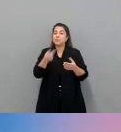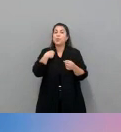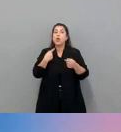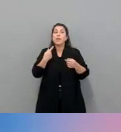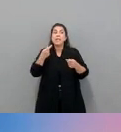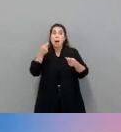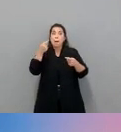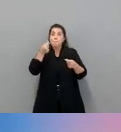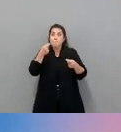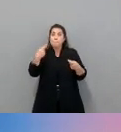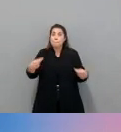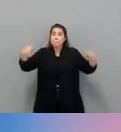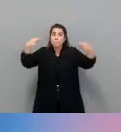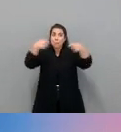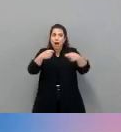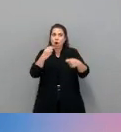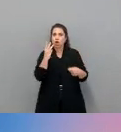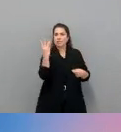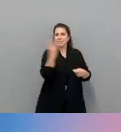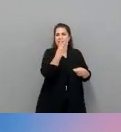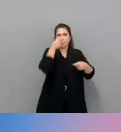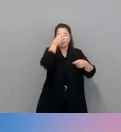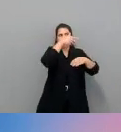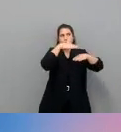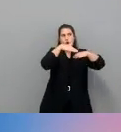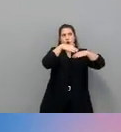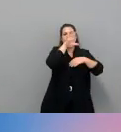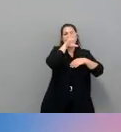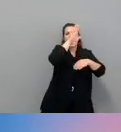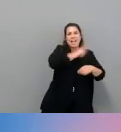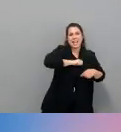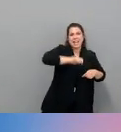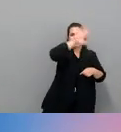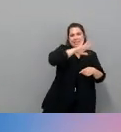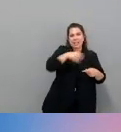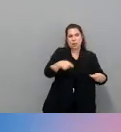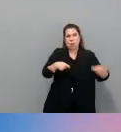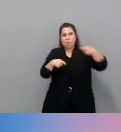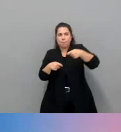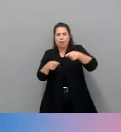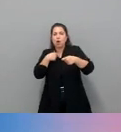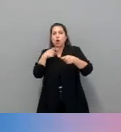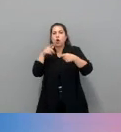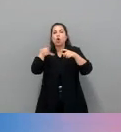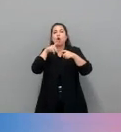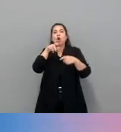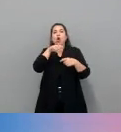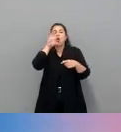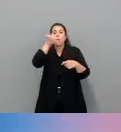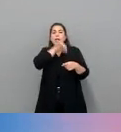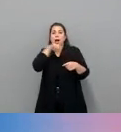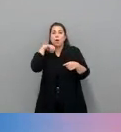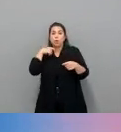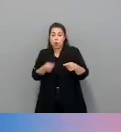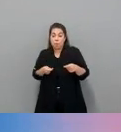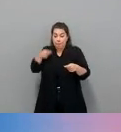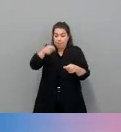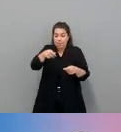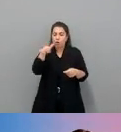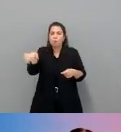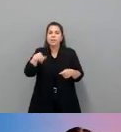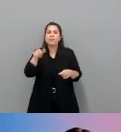a tres. Es el Estado por un lado, la comunidad autónoma por otro y la persona dependiente por otra. ¿Vale?